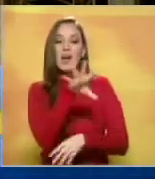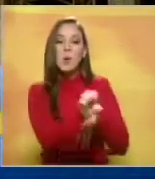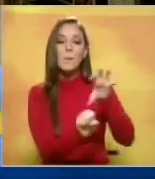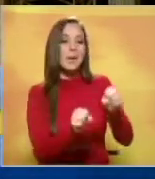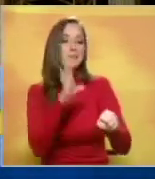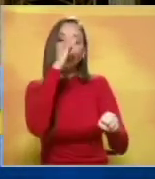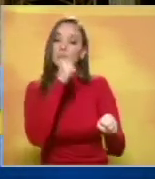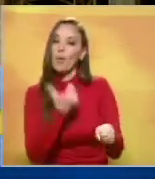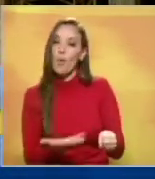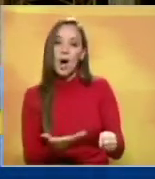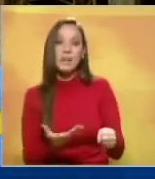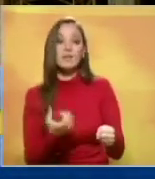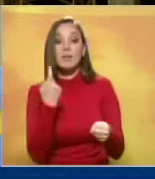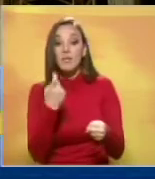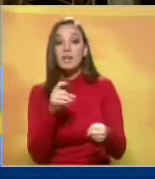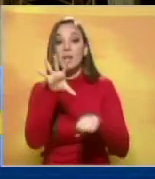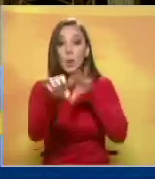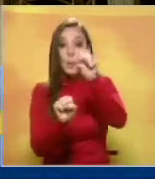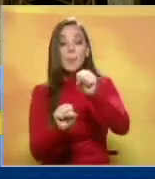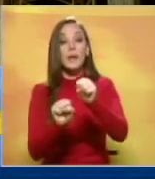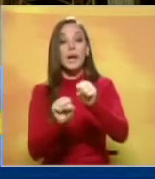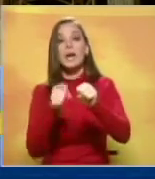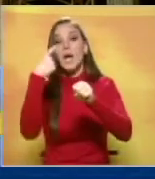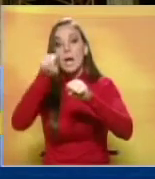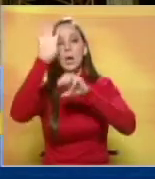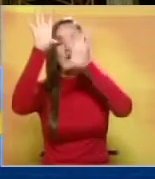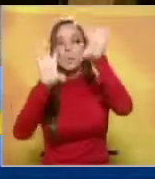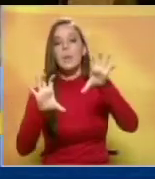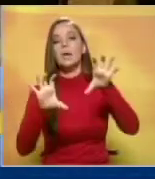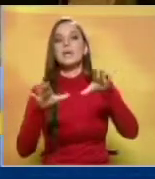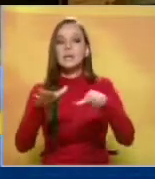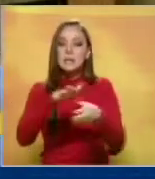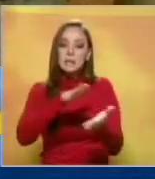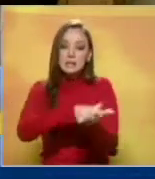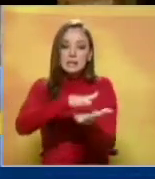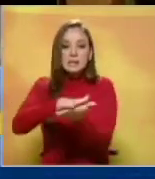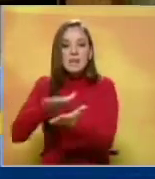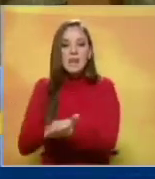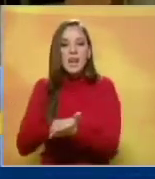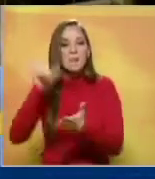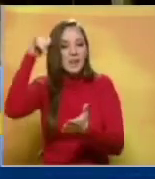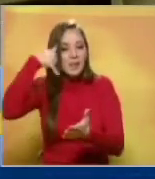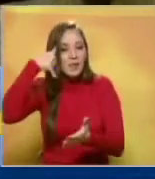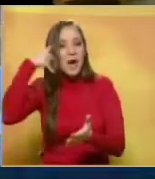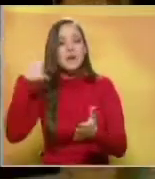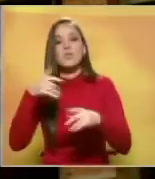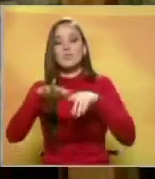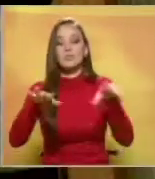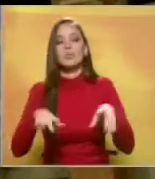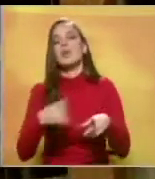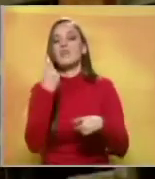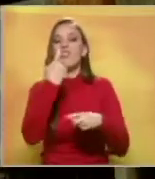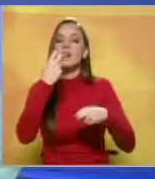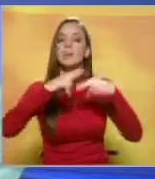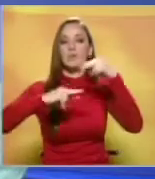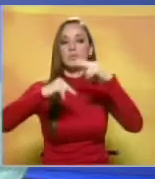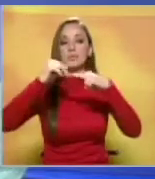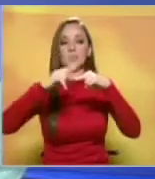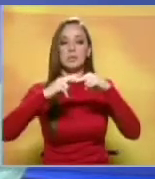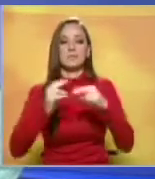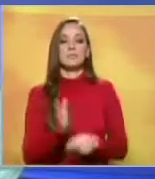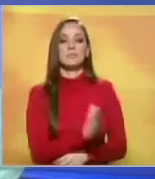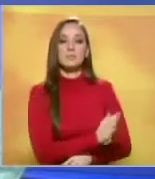algunos materiales importados como piezas sanitarias cerámicas cables y otros insumos necesarios para impulsar la construcción